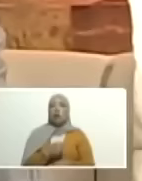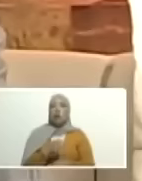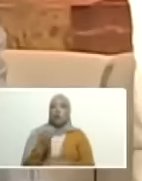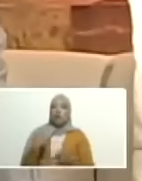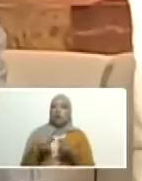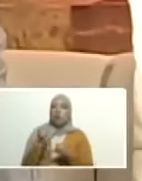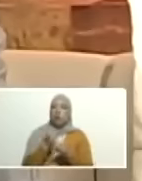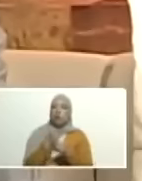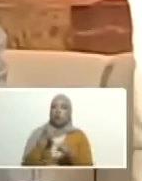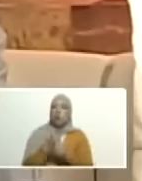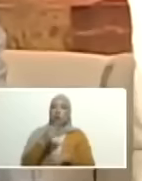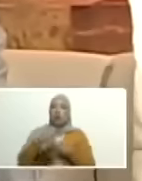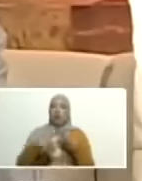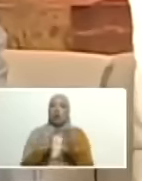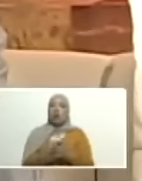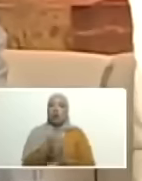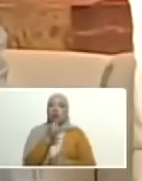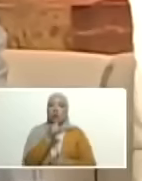Convictos y confesos están